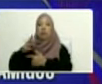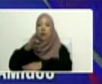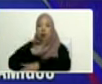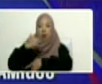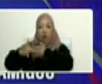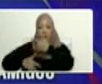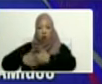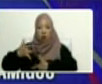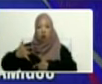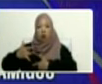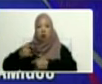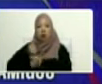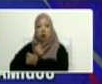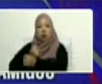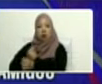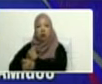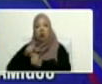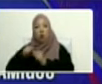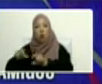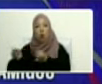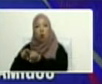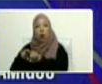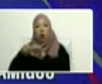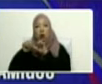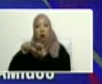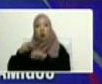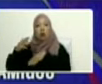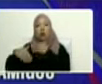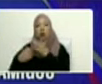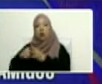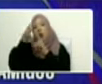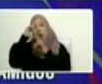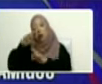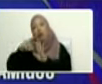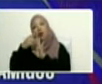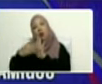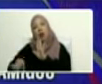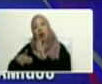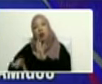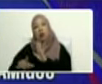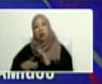Como hemos actuado y seguiremos actuando. Haciendo respetar nuestros derechos.